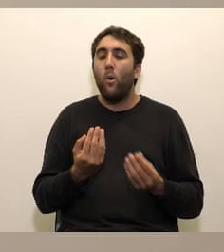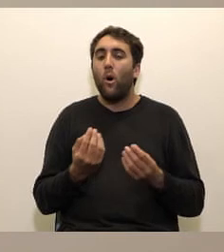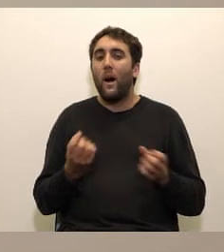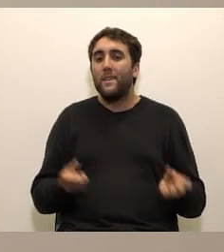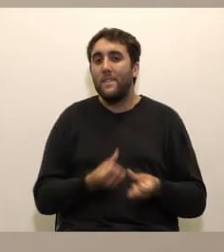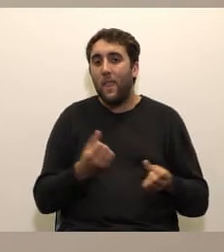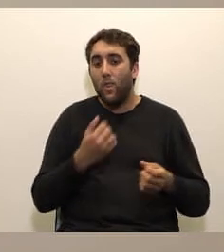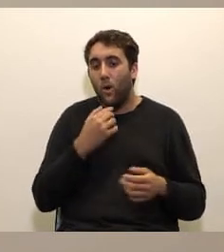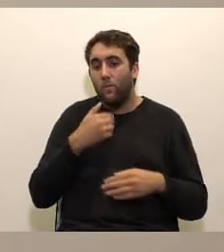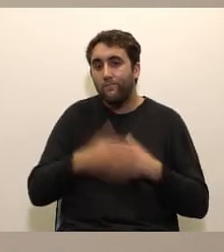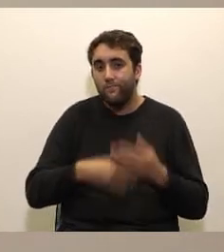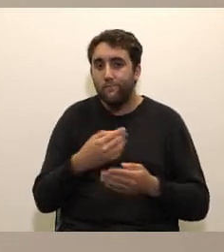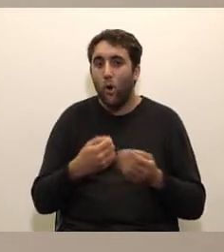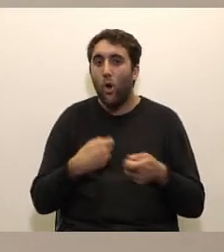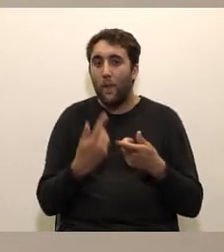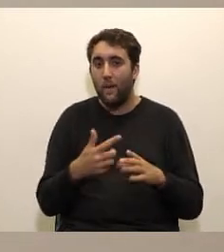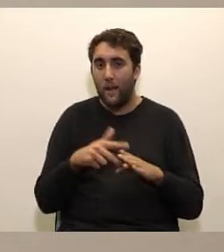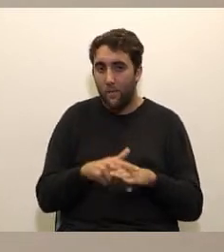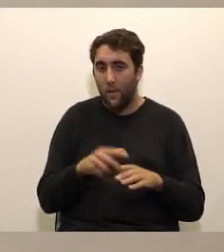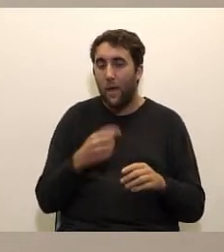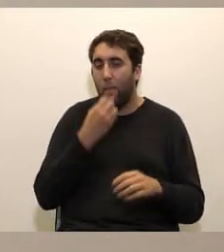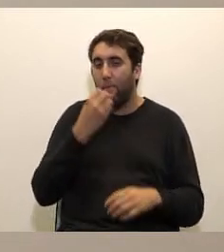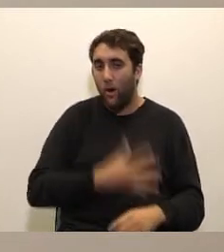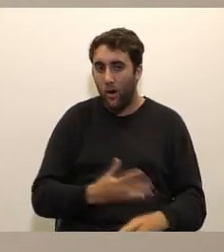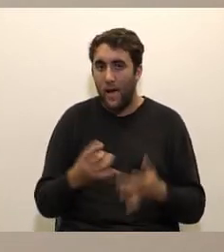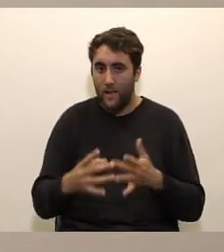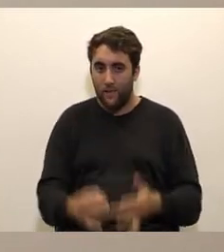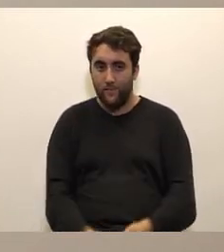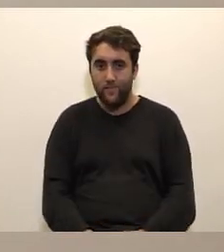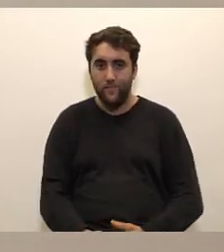información, o dar más herramientas para poder usarla mejor.